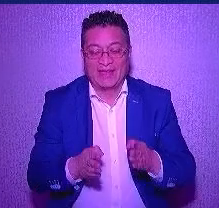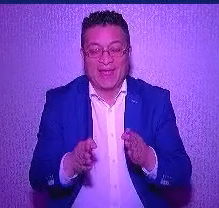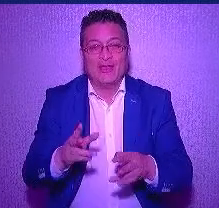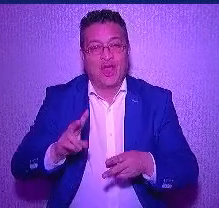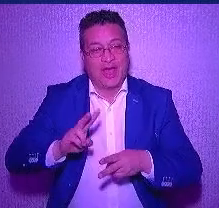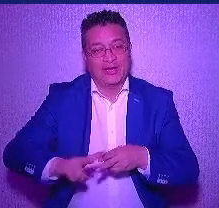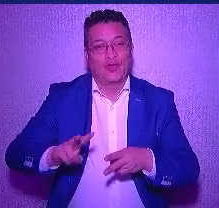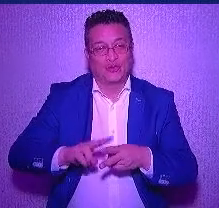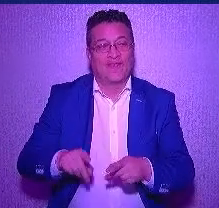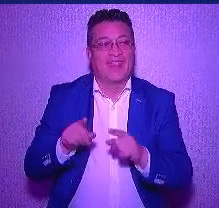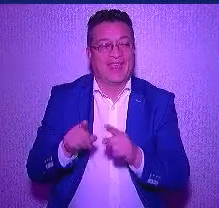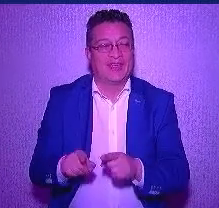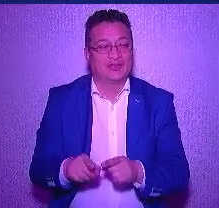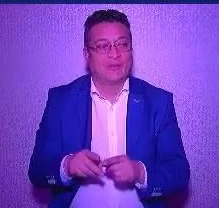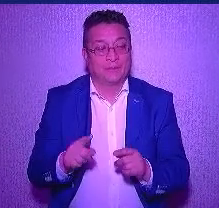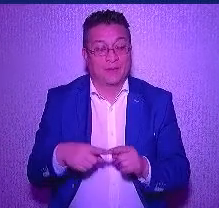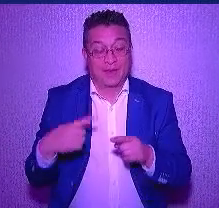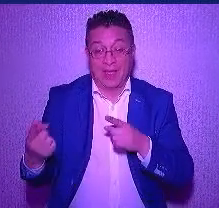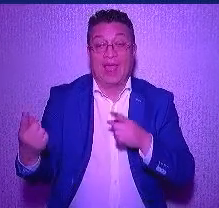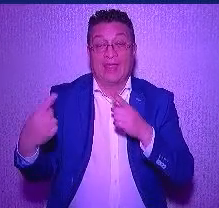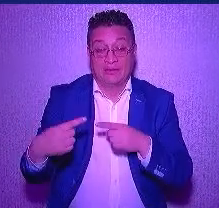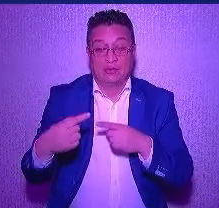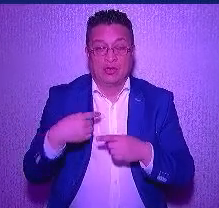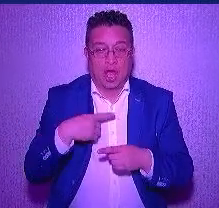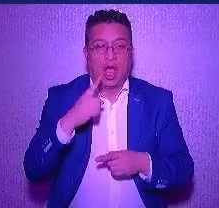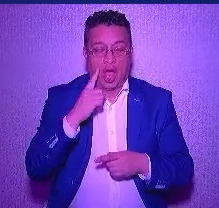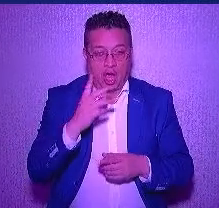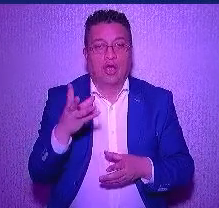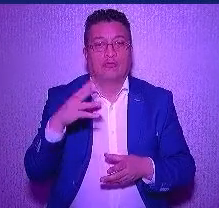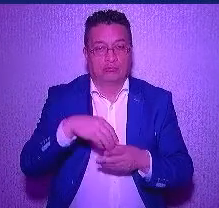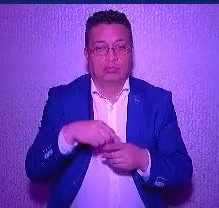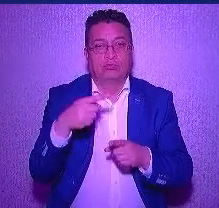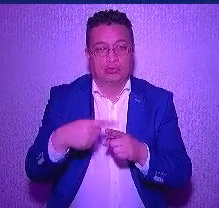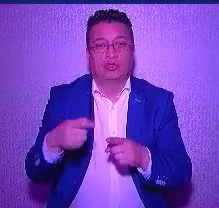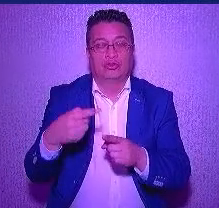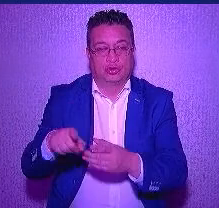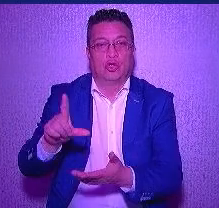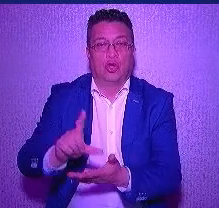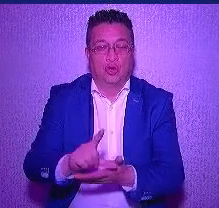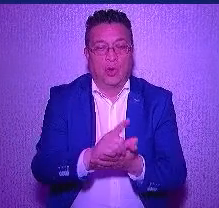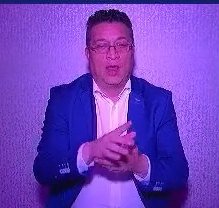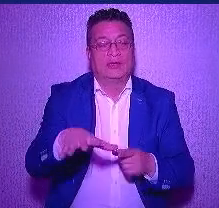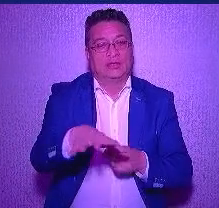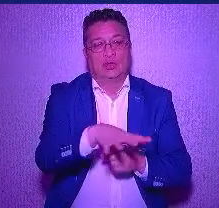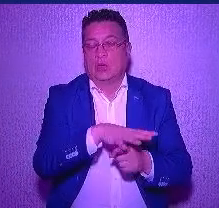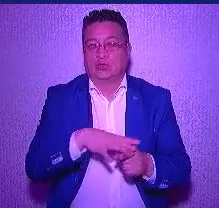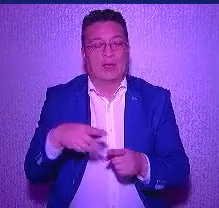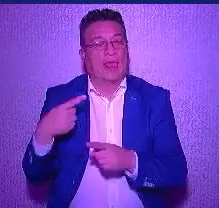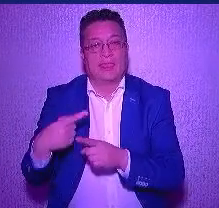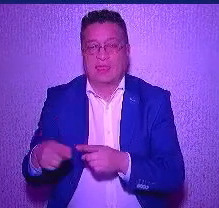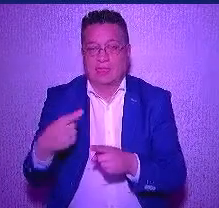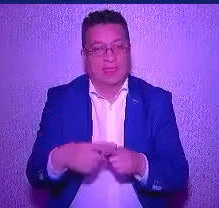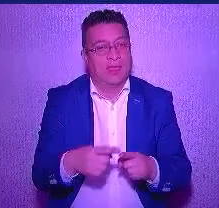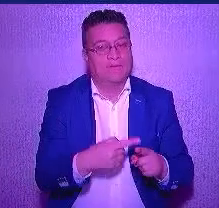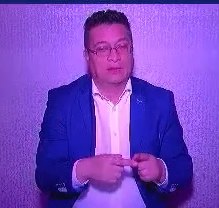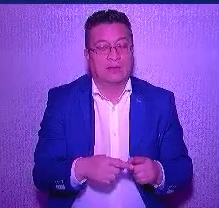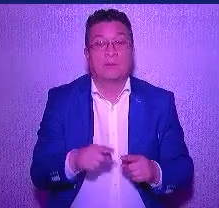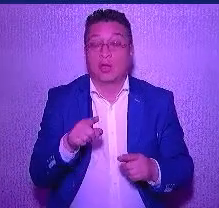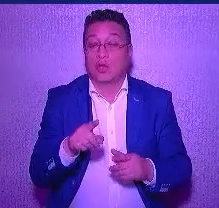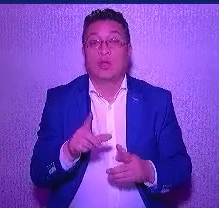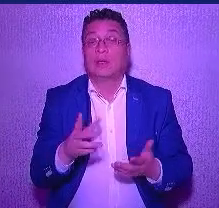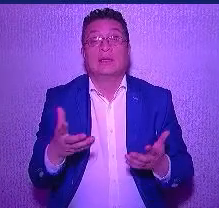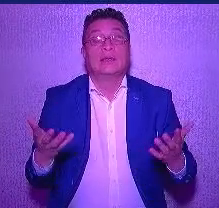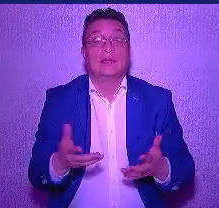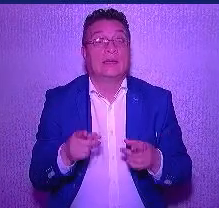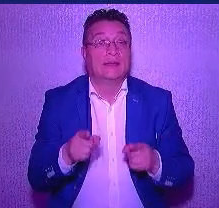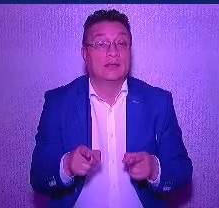esto y el adversario está presente en distintos campos de acción distintos contextos de ejecución el punto de esto